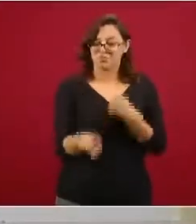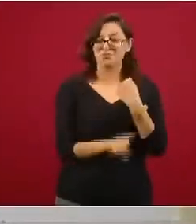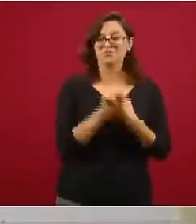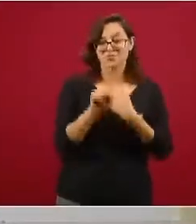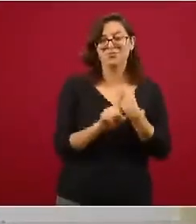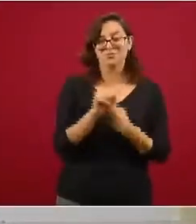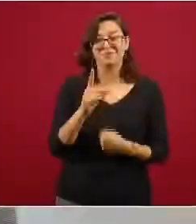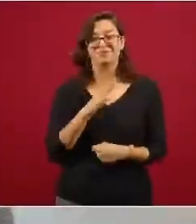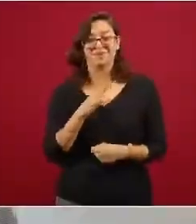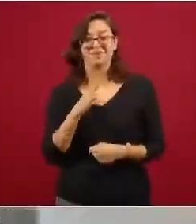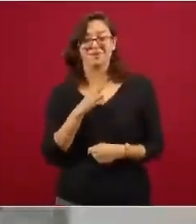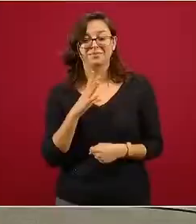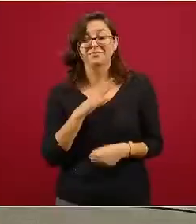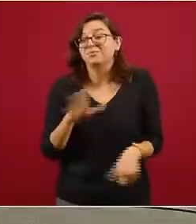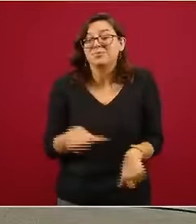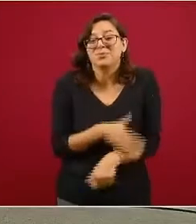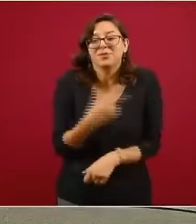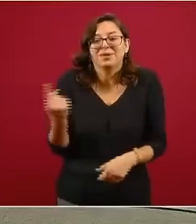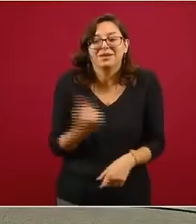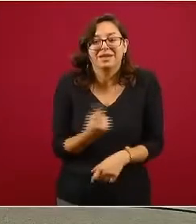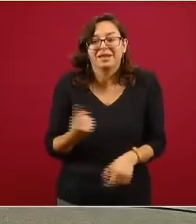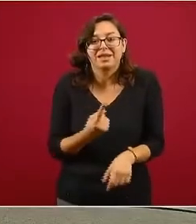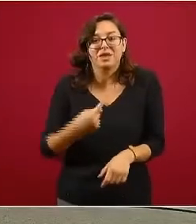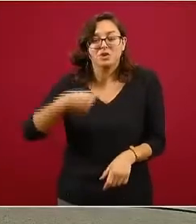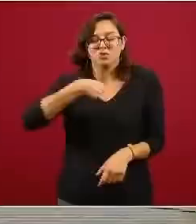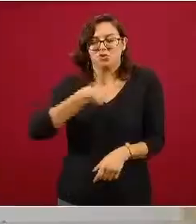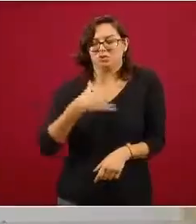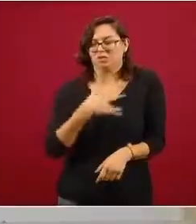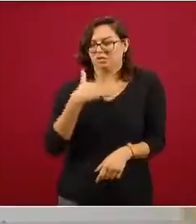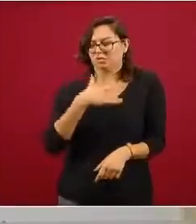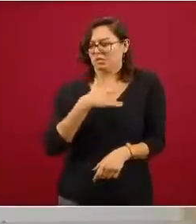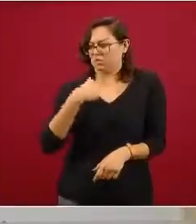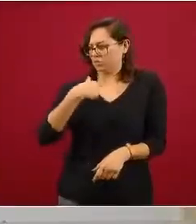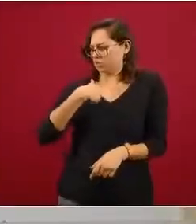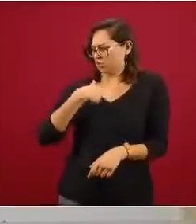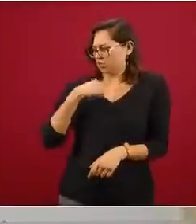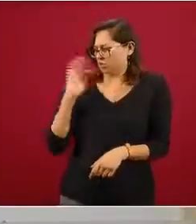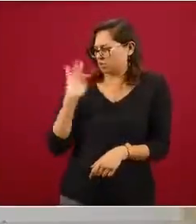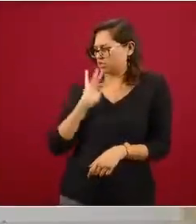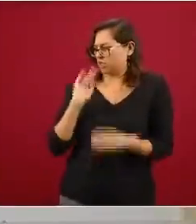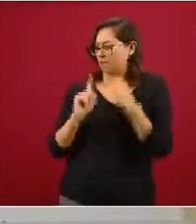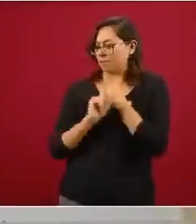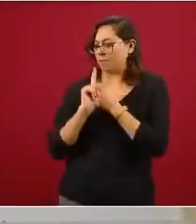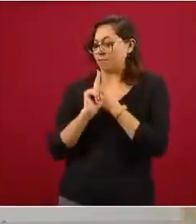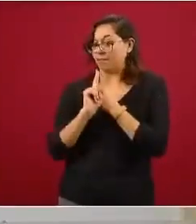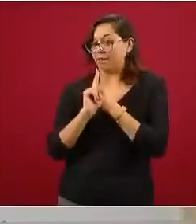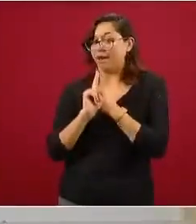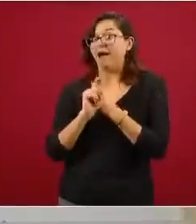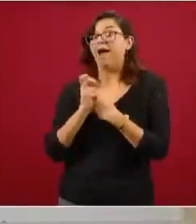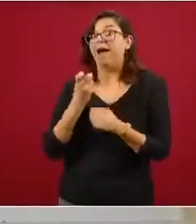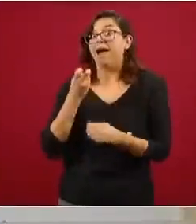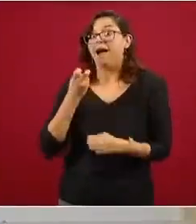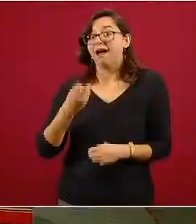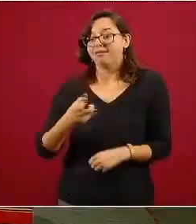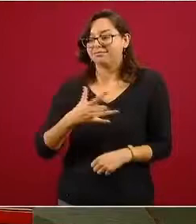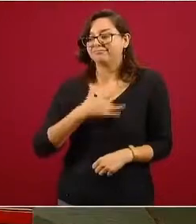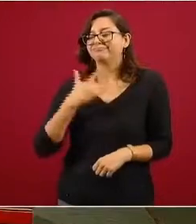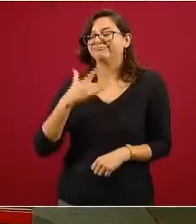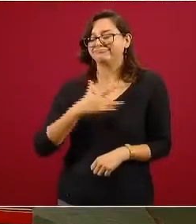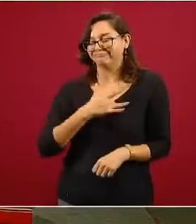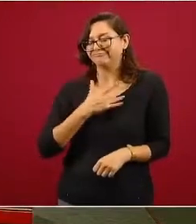problema de alcohol, ¿no? Porque el preguntárnoslos ya es un indicio que tenemos que inspeccionar un poco más a